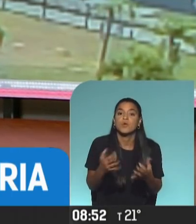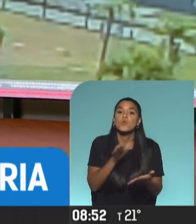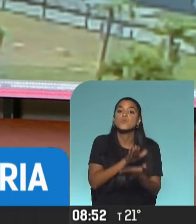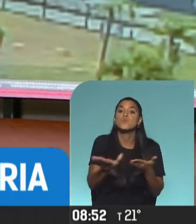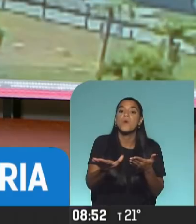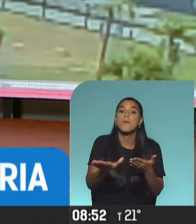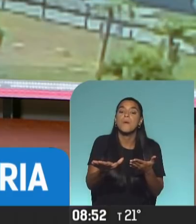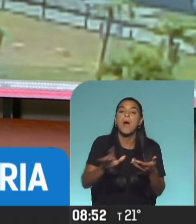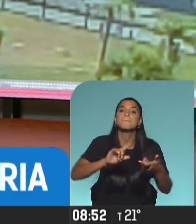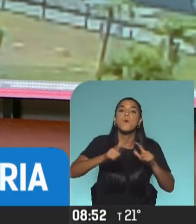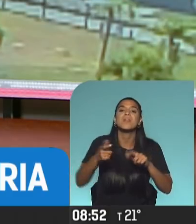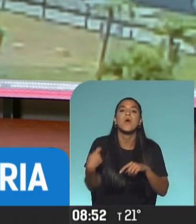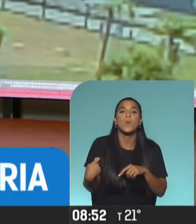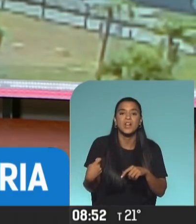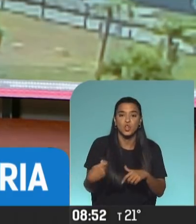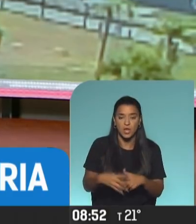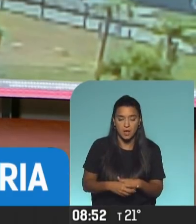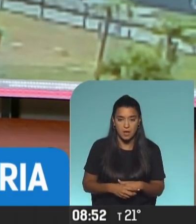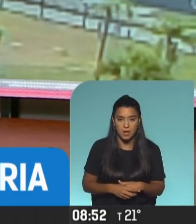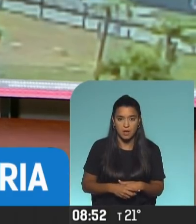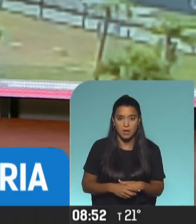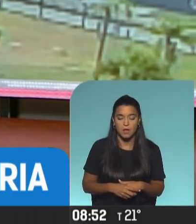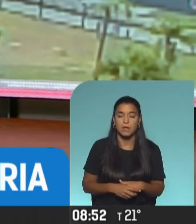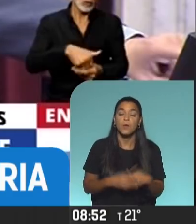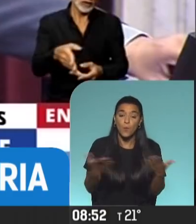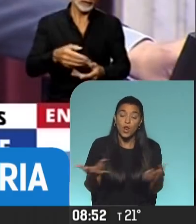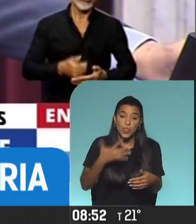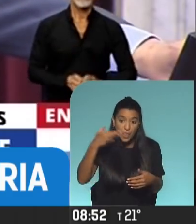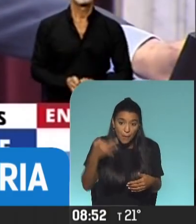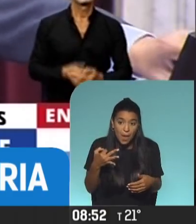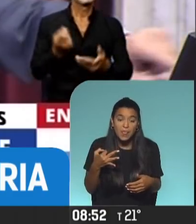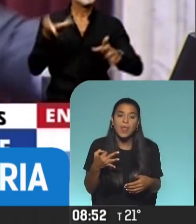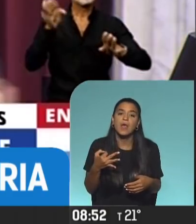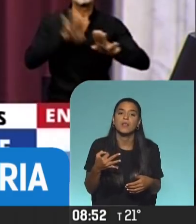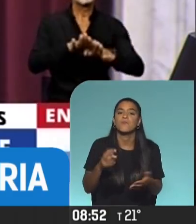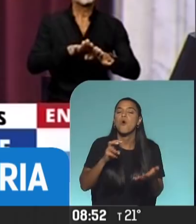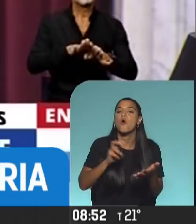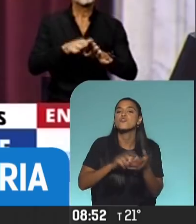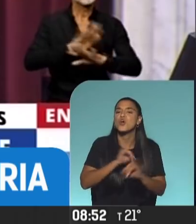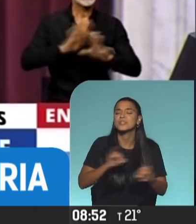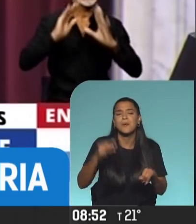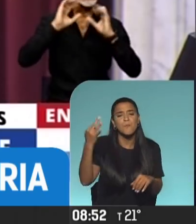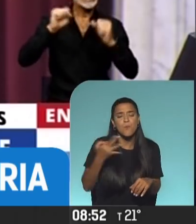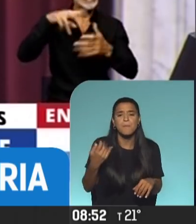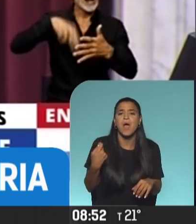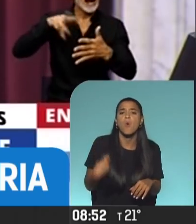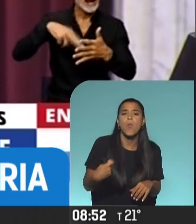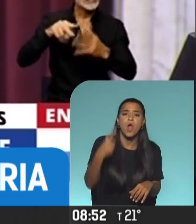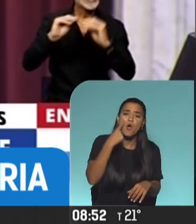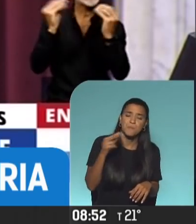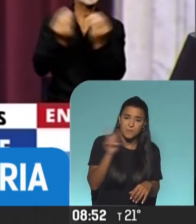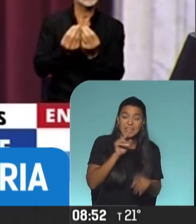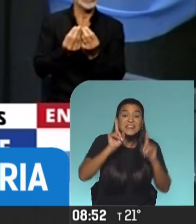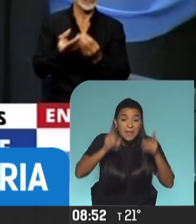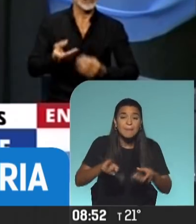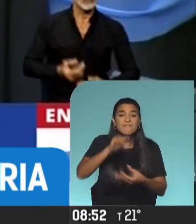nueva movilidad jubilatoria. Bueno, la verdad que es una muy buena noticia para los jubilados y jubiladas y también para